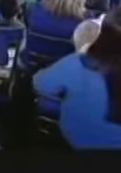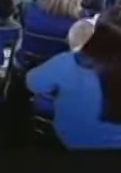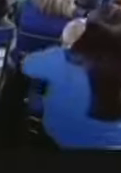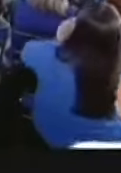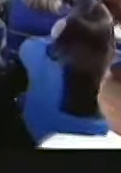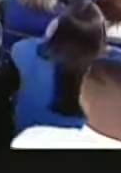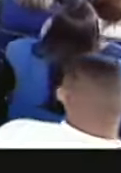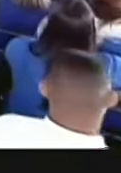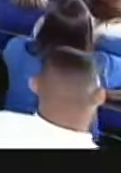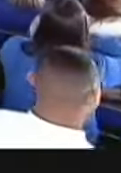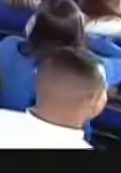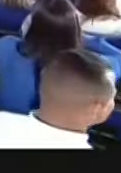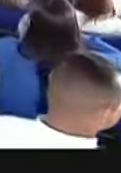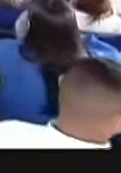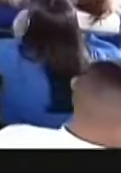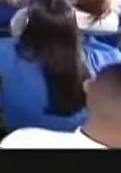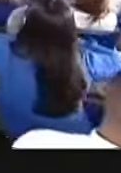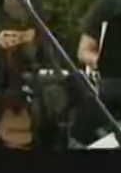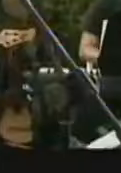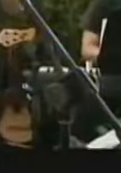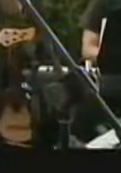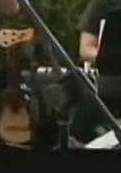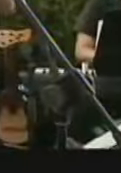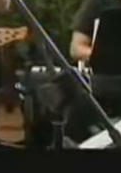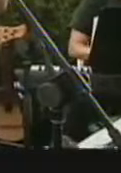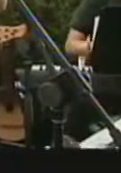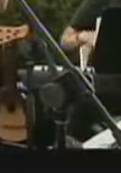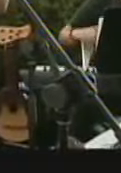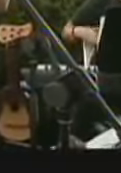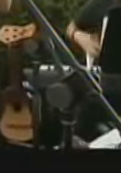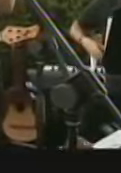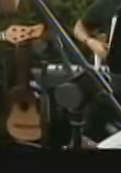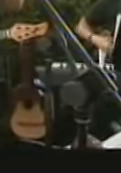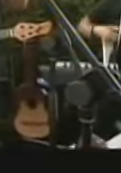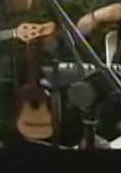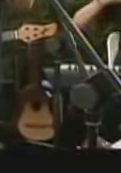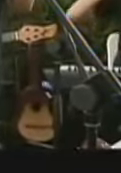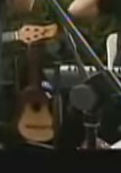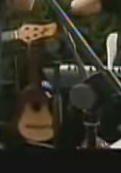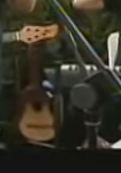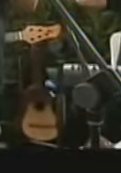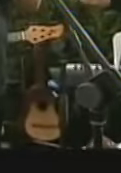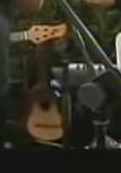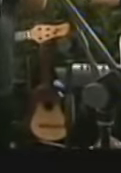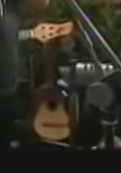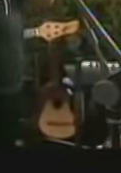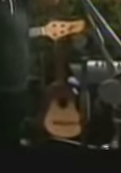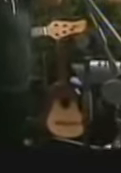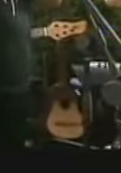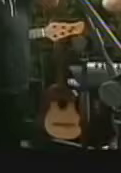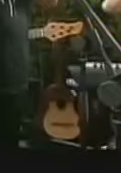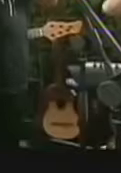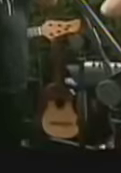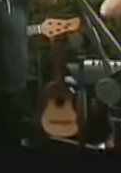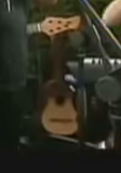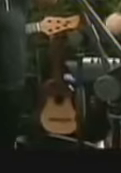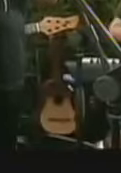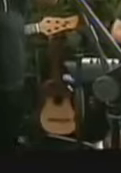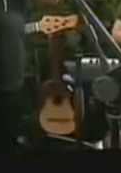Ocherana, candela es, se quema la chumbamba,